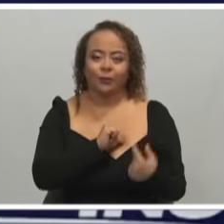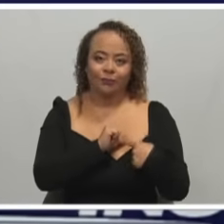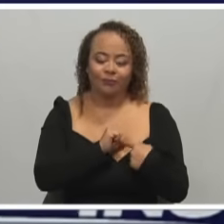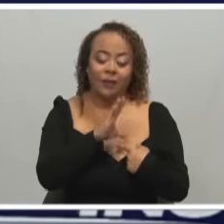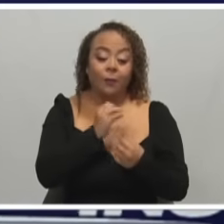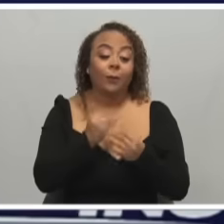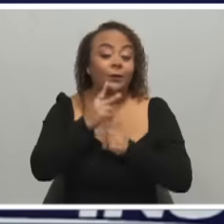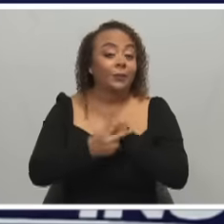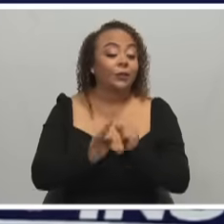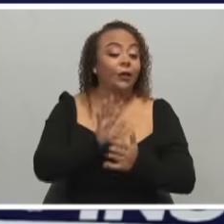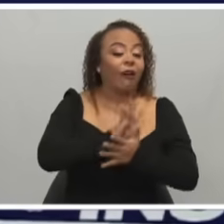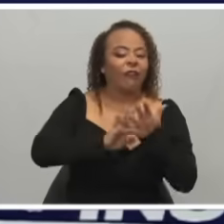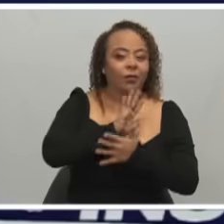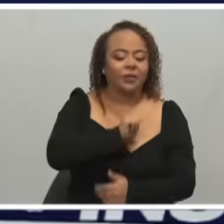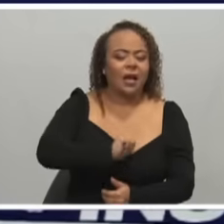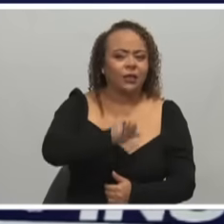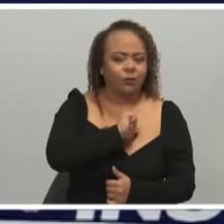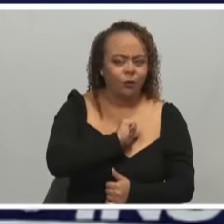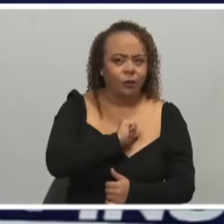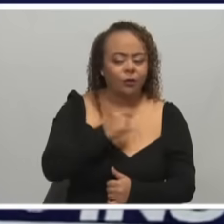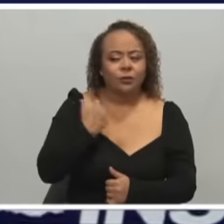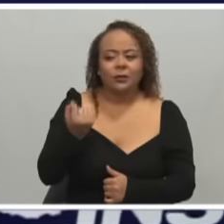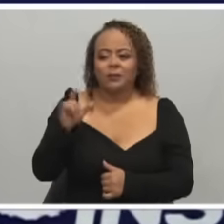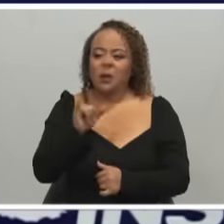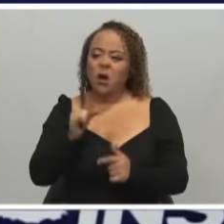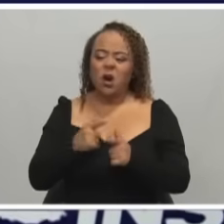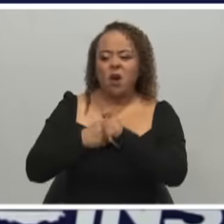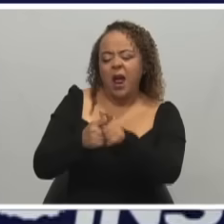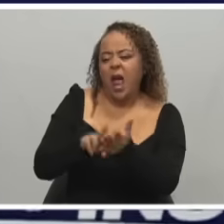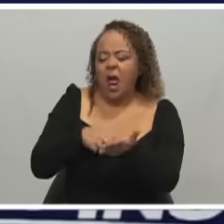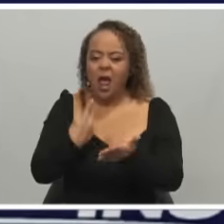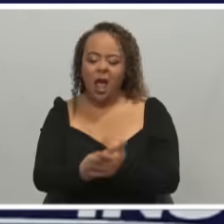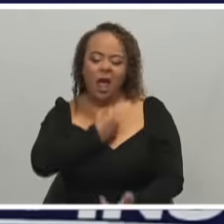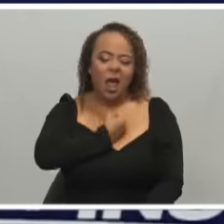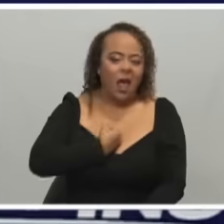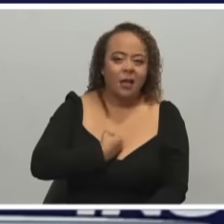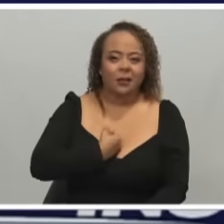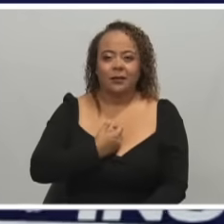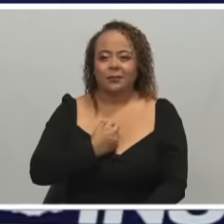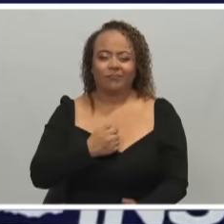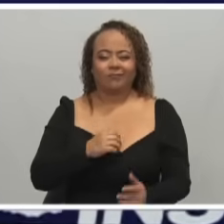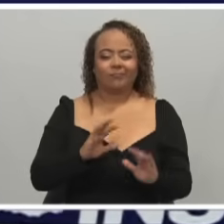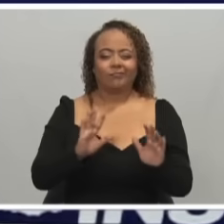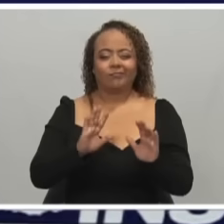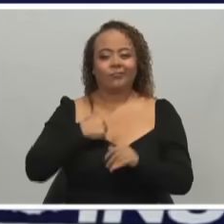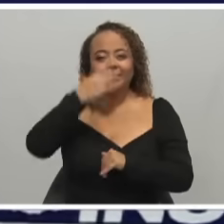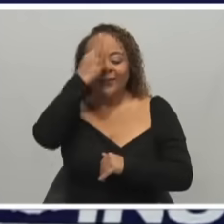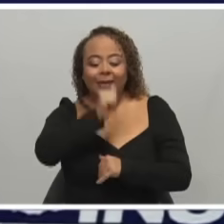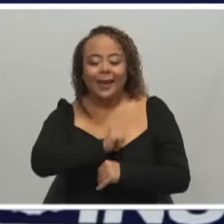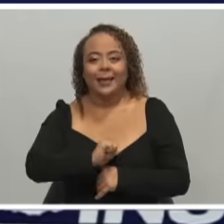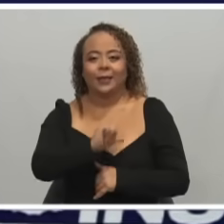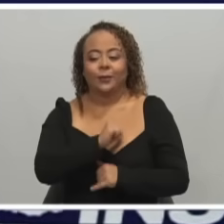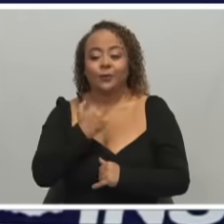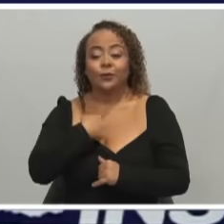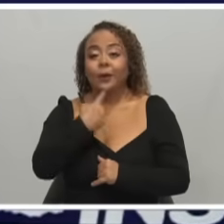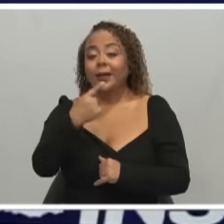confundimos lo que es actitud actitud entendemos como que es correr tirarse al piso sacrificarse y yo creo que la actitud ya se lo dije en la